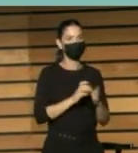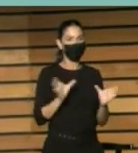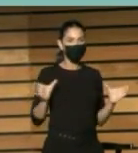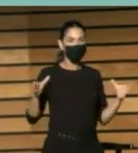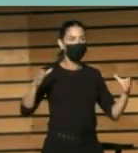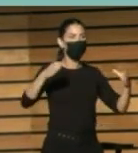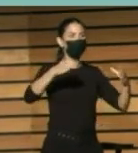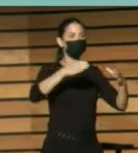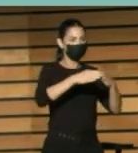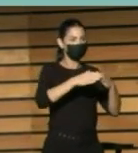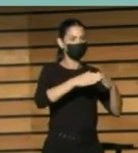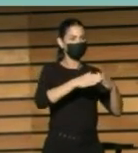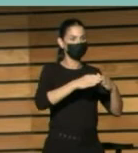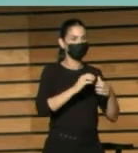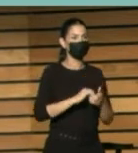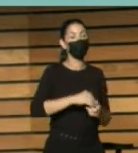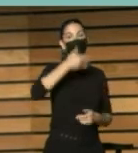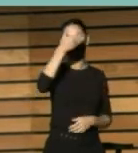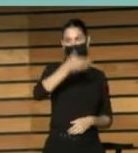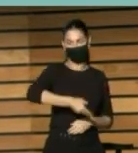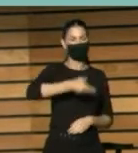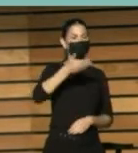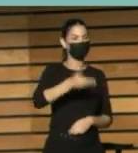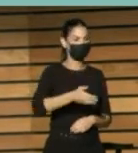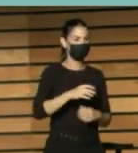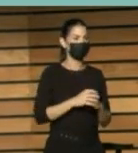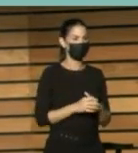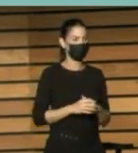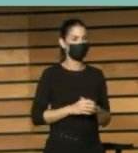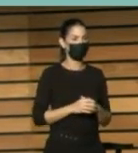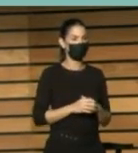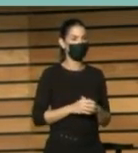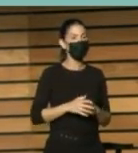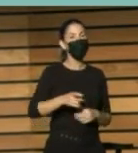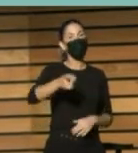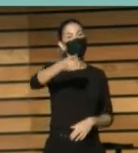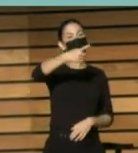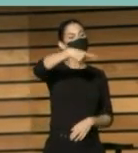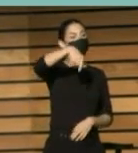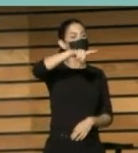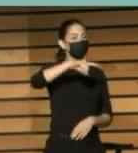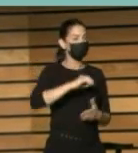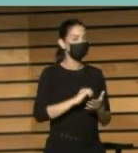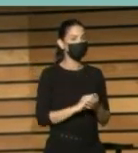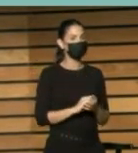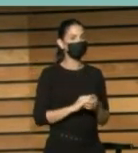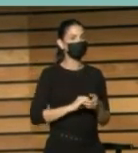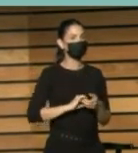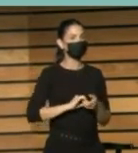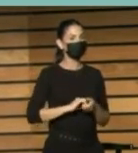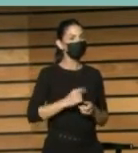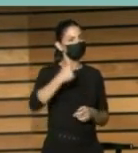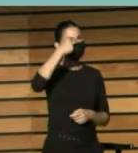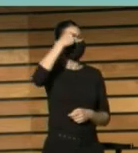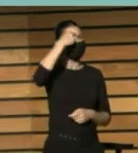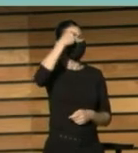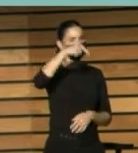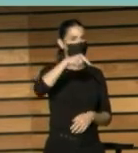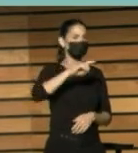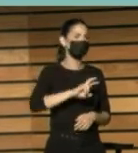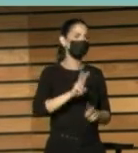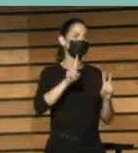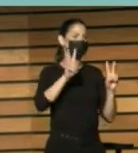renacer es importante. Vosotros, mejor que nadie, sabéis cómo ha